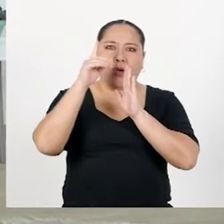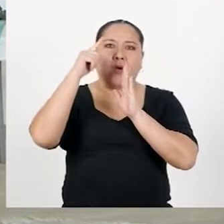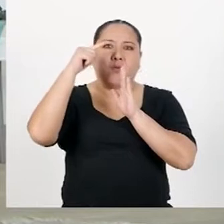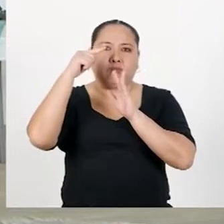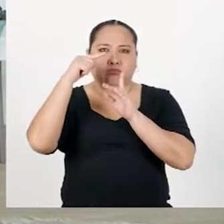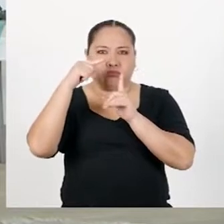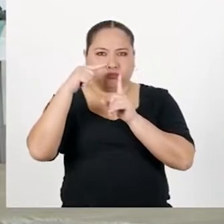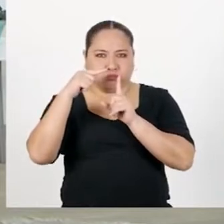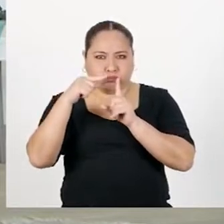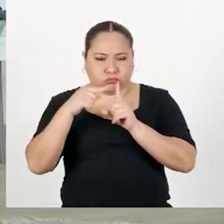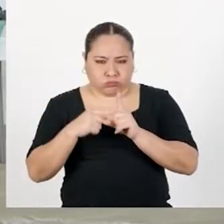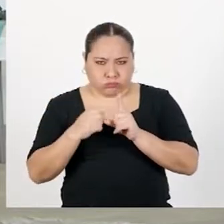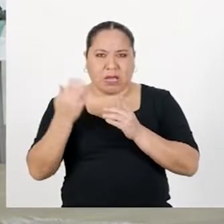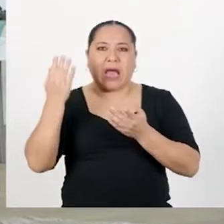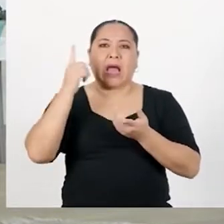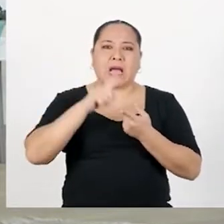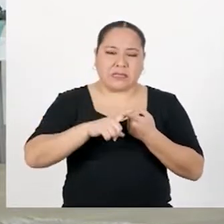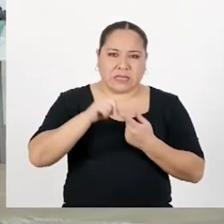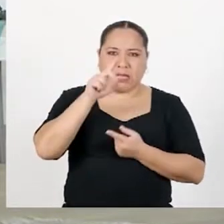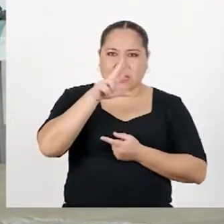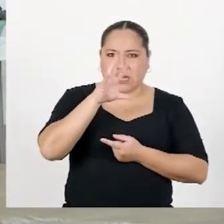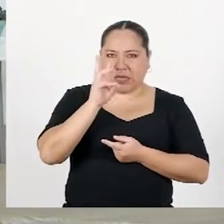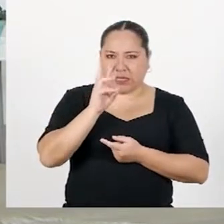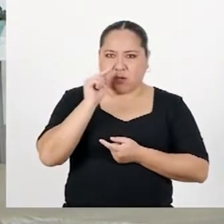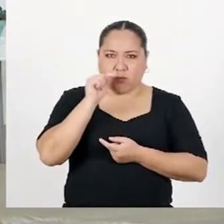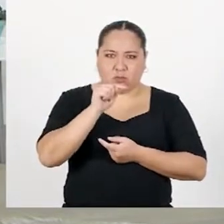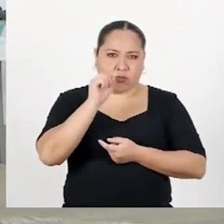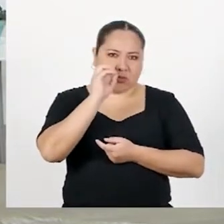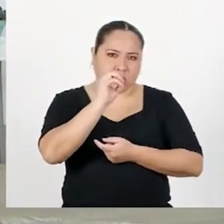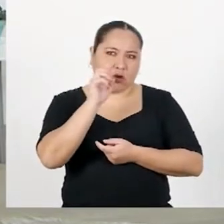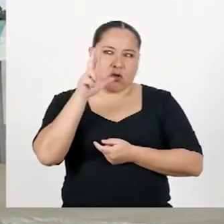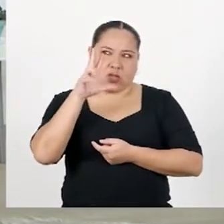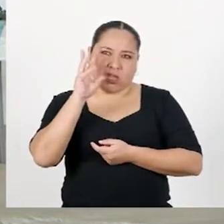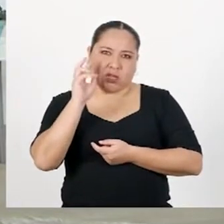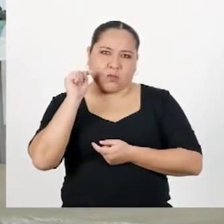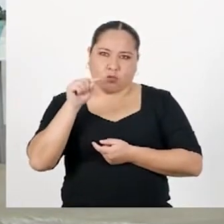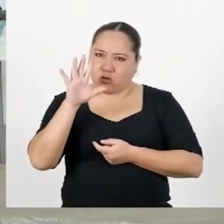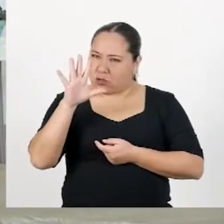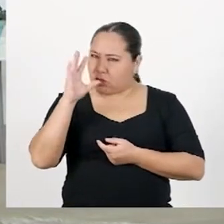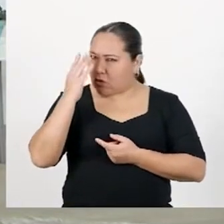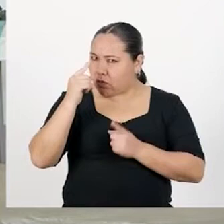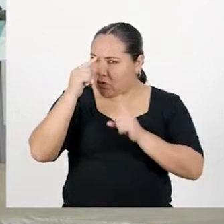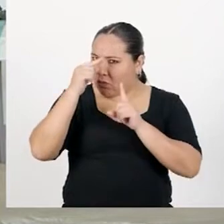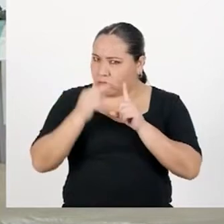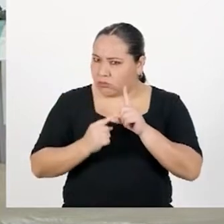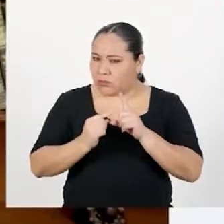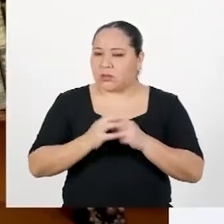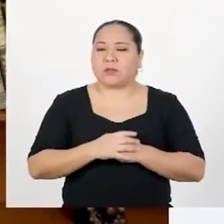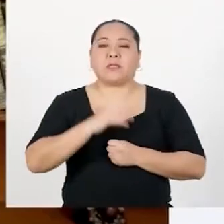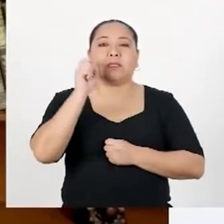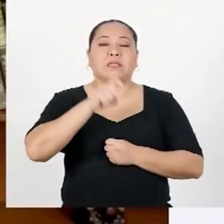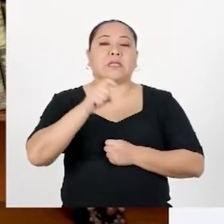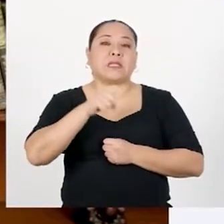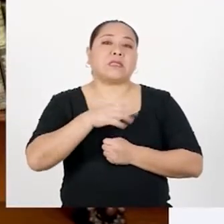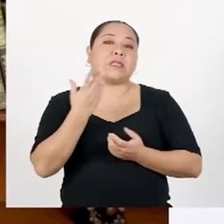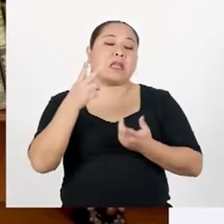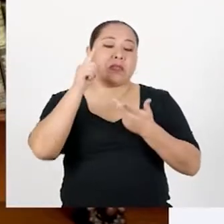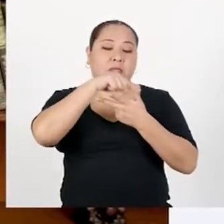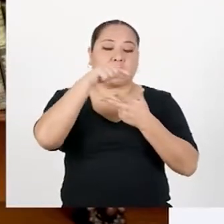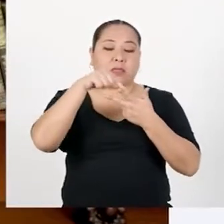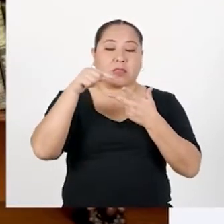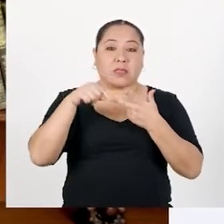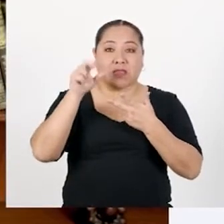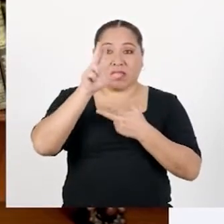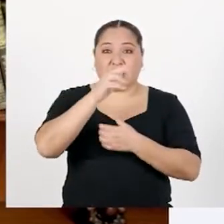volver a disminuirla hacia 36,0 a 36,5 grados Celsius. Deben existir